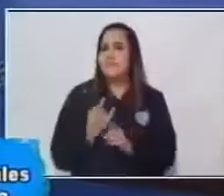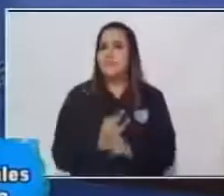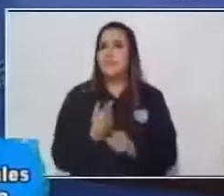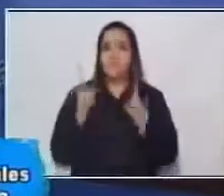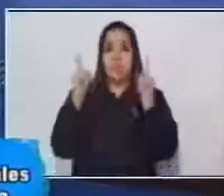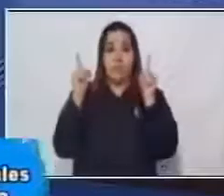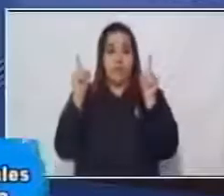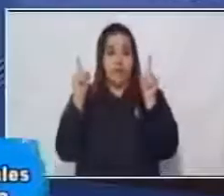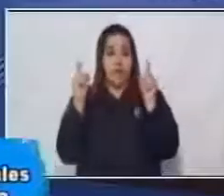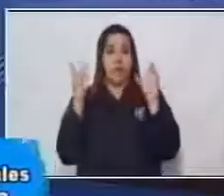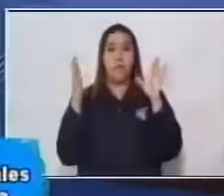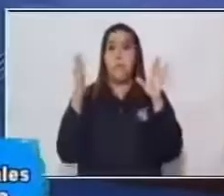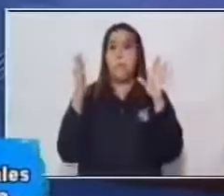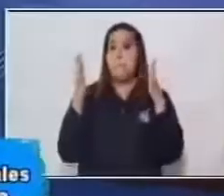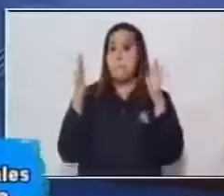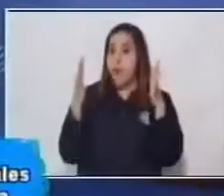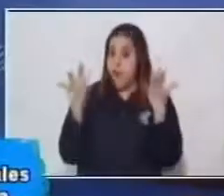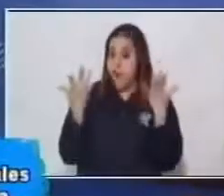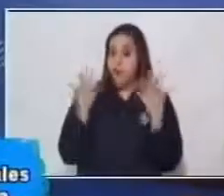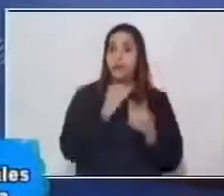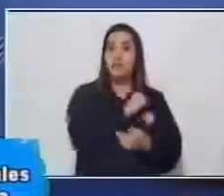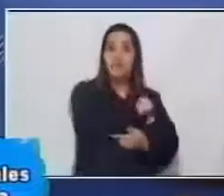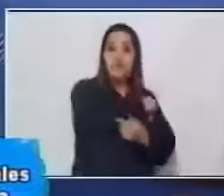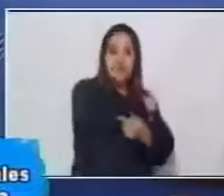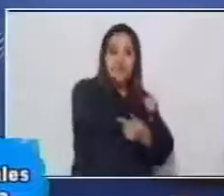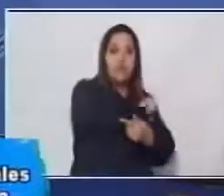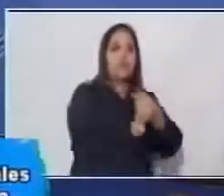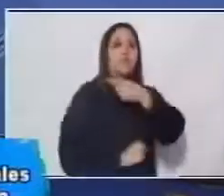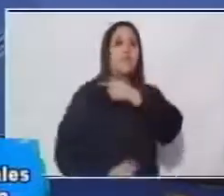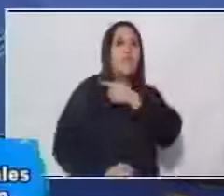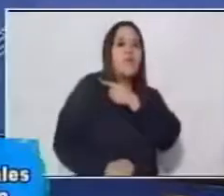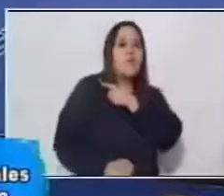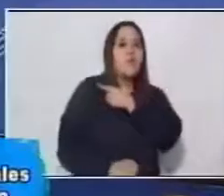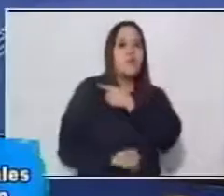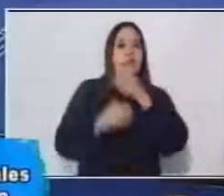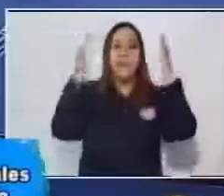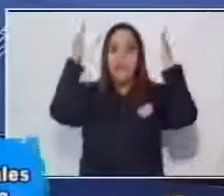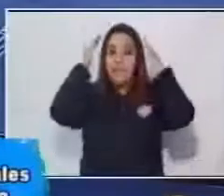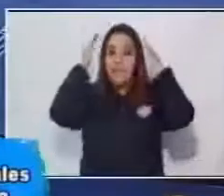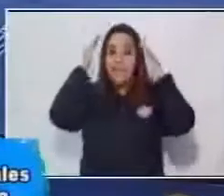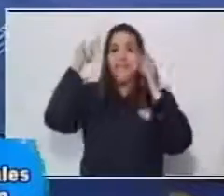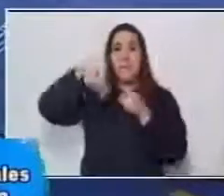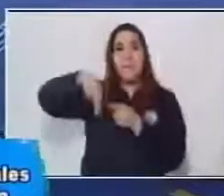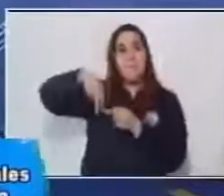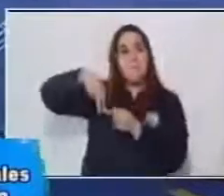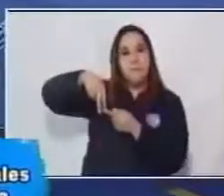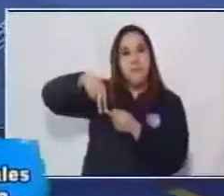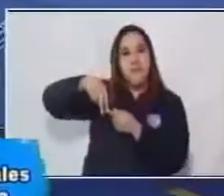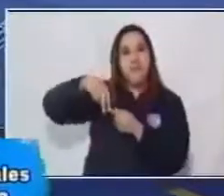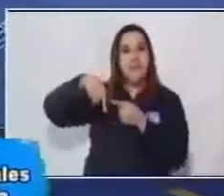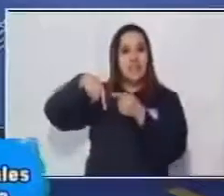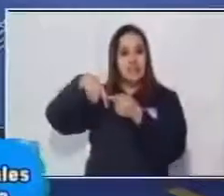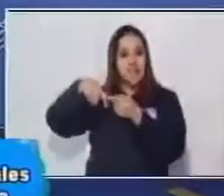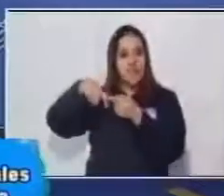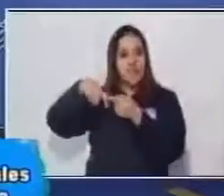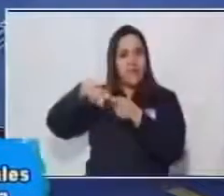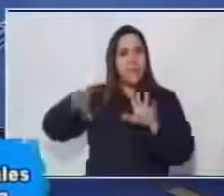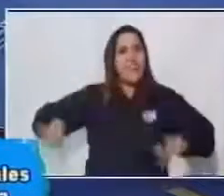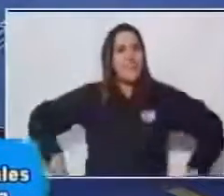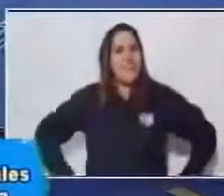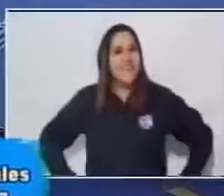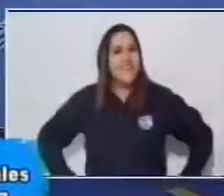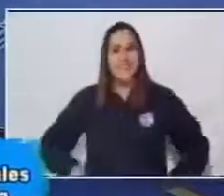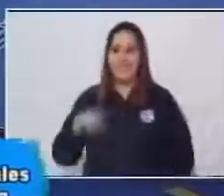dedos, manos, codo, hombro, cabeza, pie, rodilla y cola